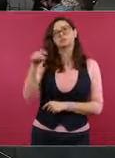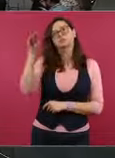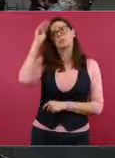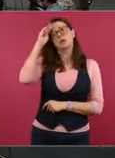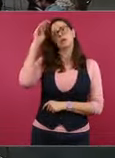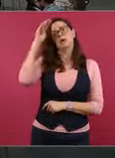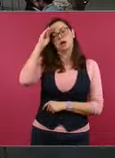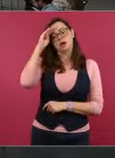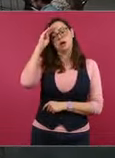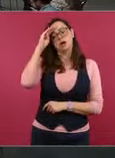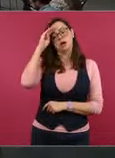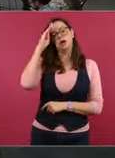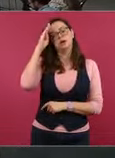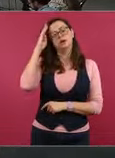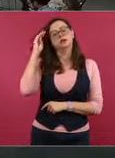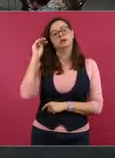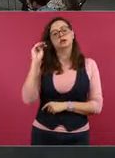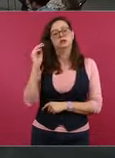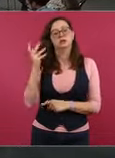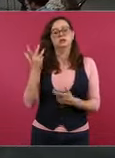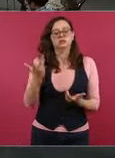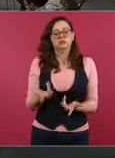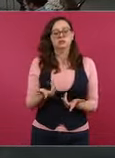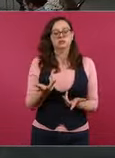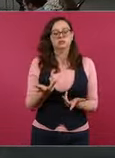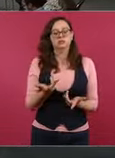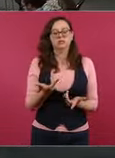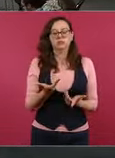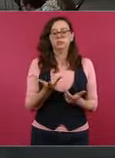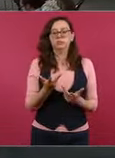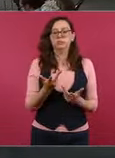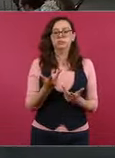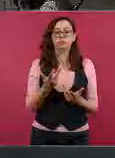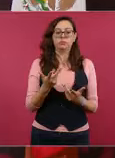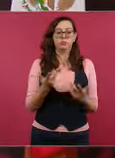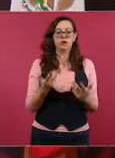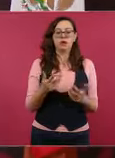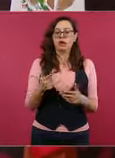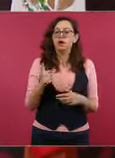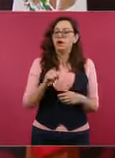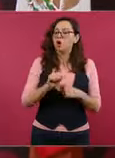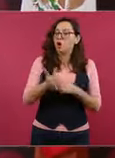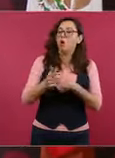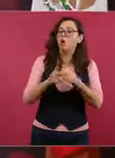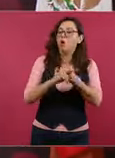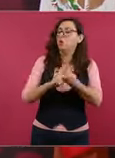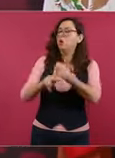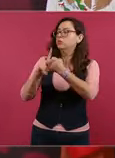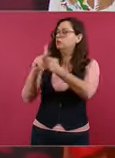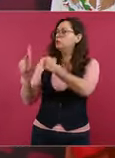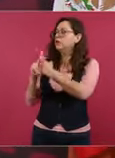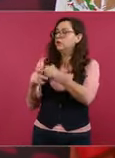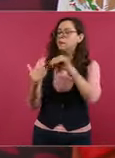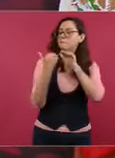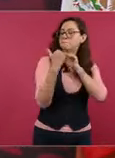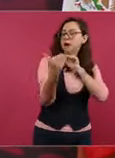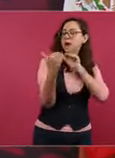la integración con el mismo principio de respeto a las independencias de los pueblos,